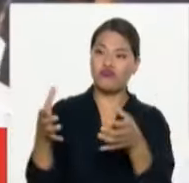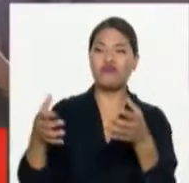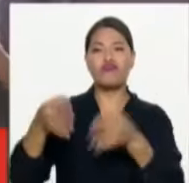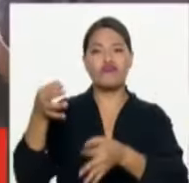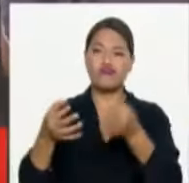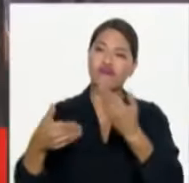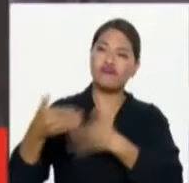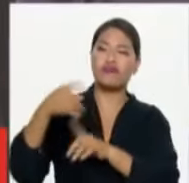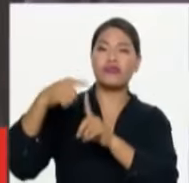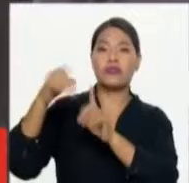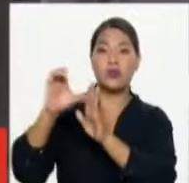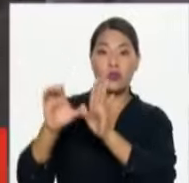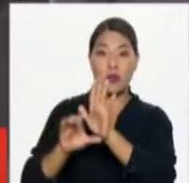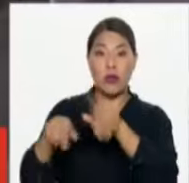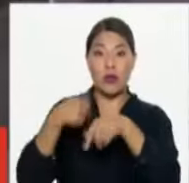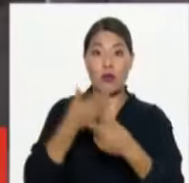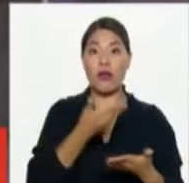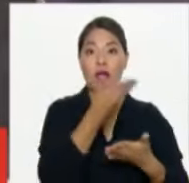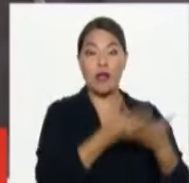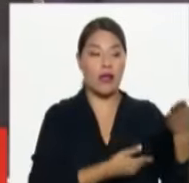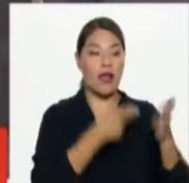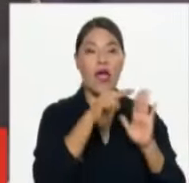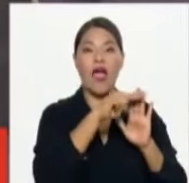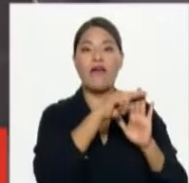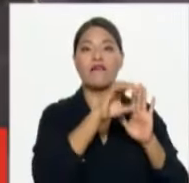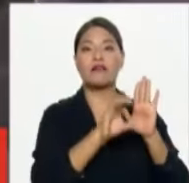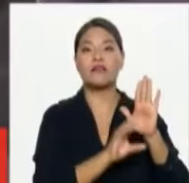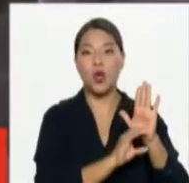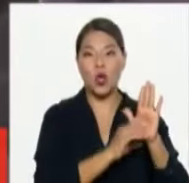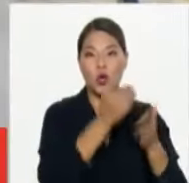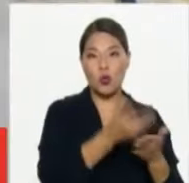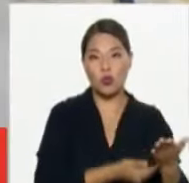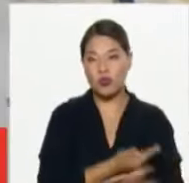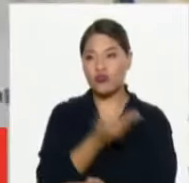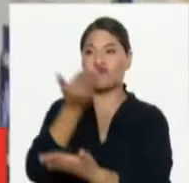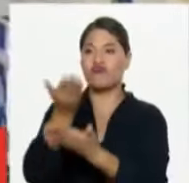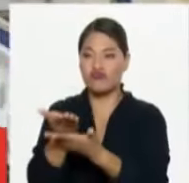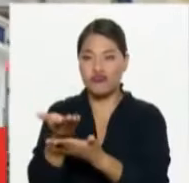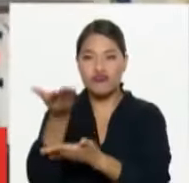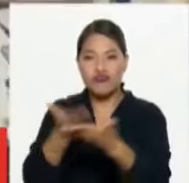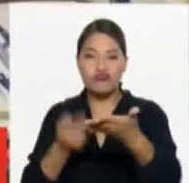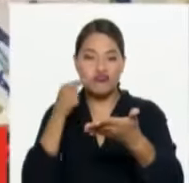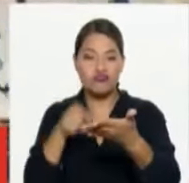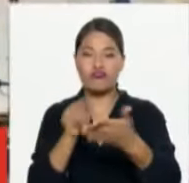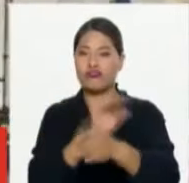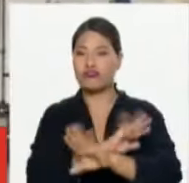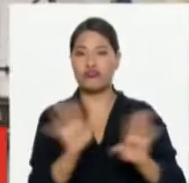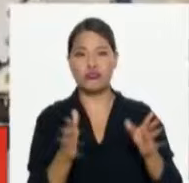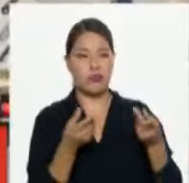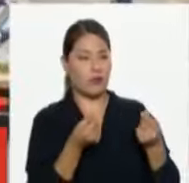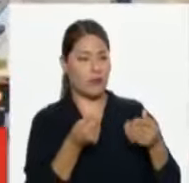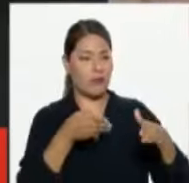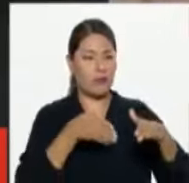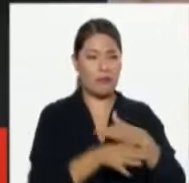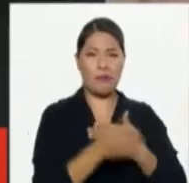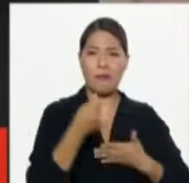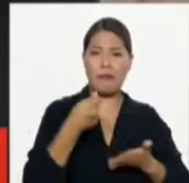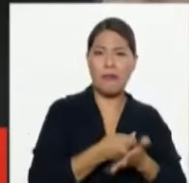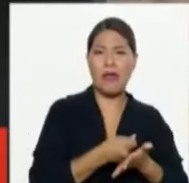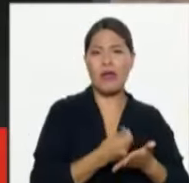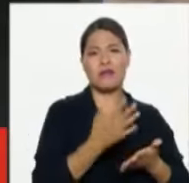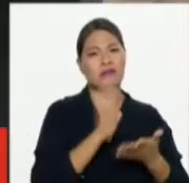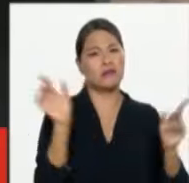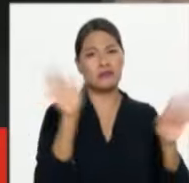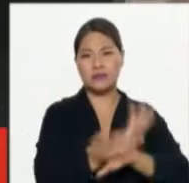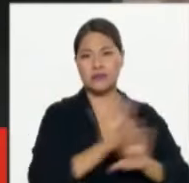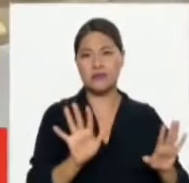el pedido de habeas corpus presentado por el ciudadano Ramón Pairazamán, quien pide la remoción del peaje de Puente Piedra. En la